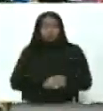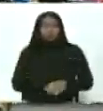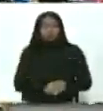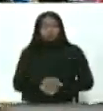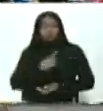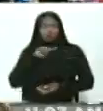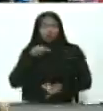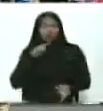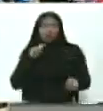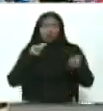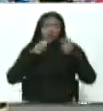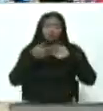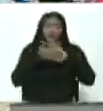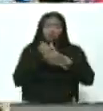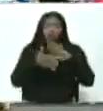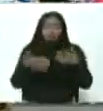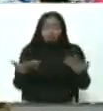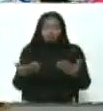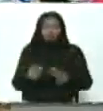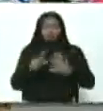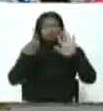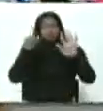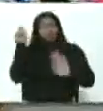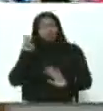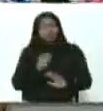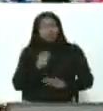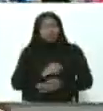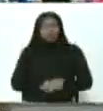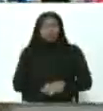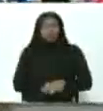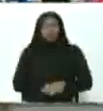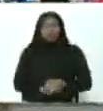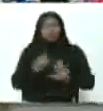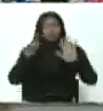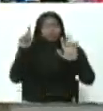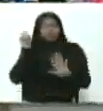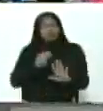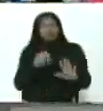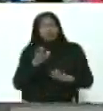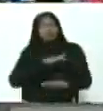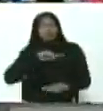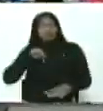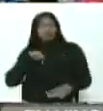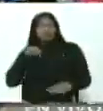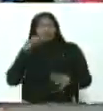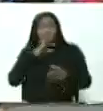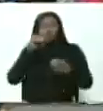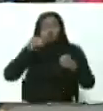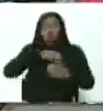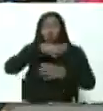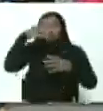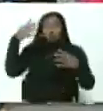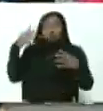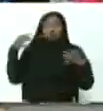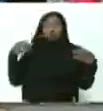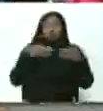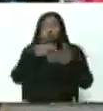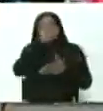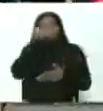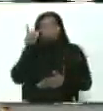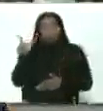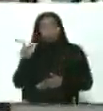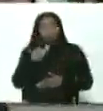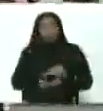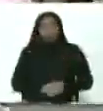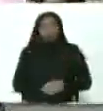hemos transitado 6 meses desde que nuestro glorioso Partido Socialista Unido